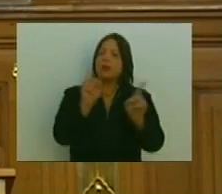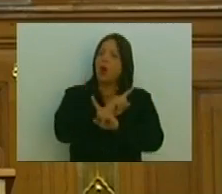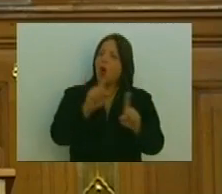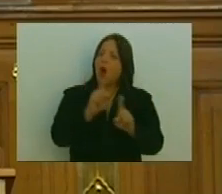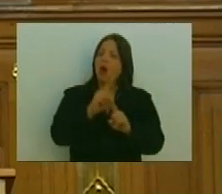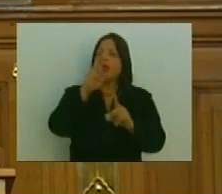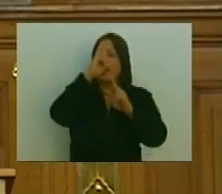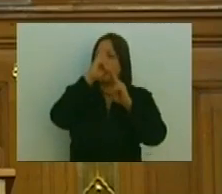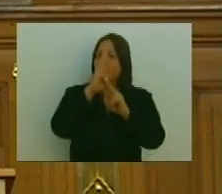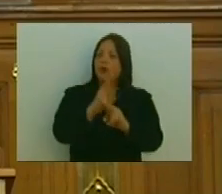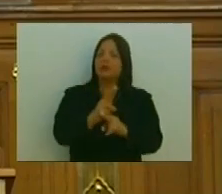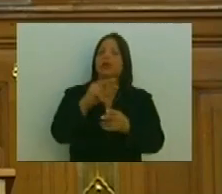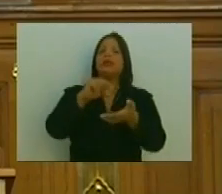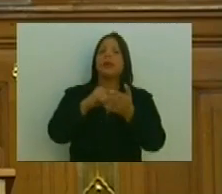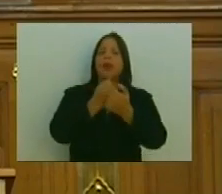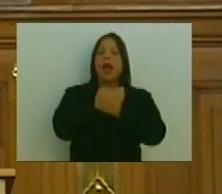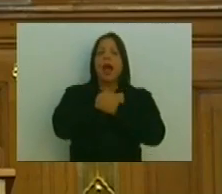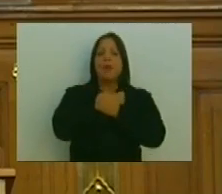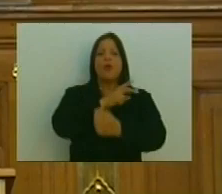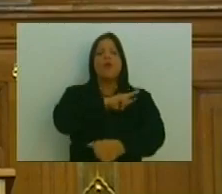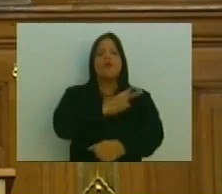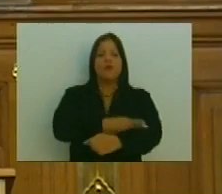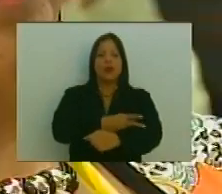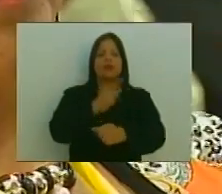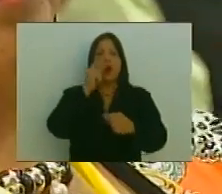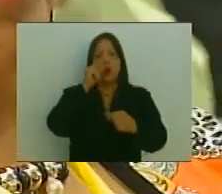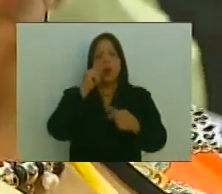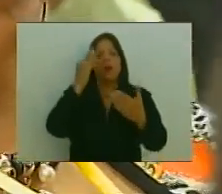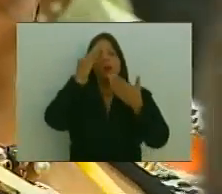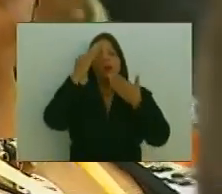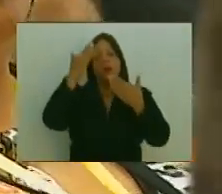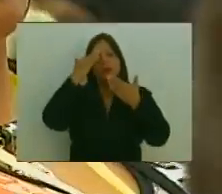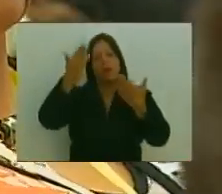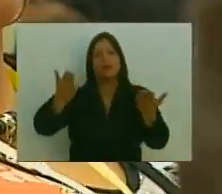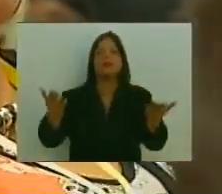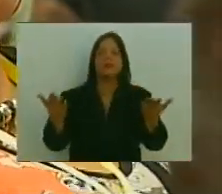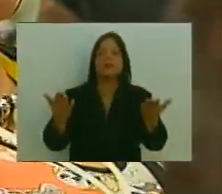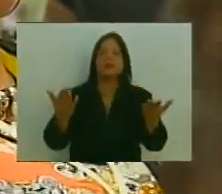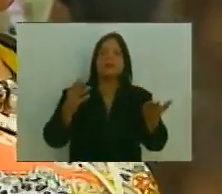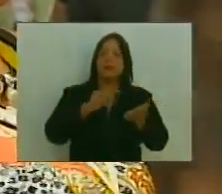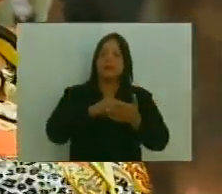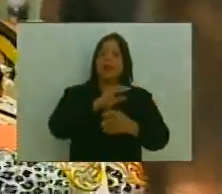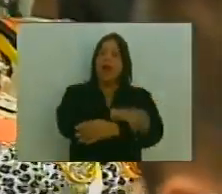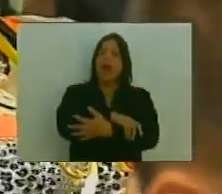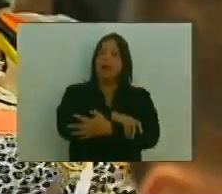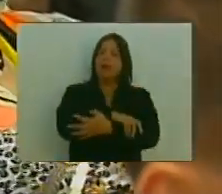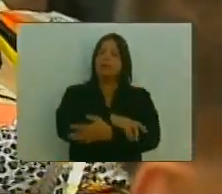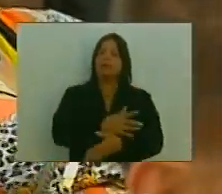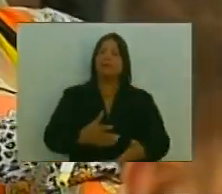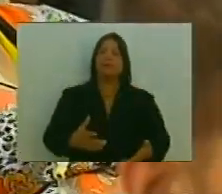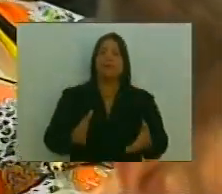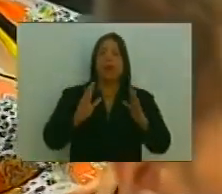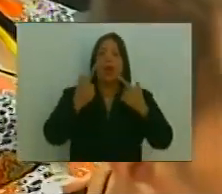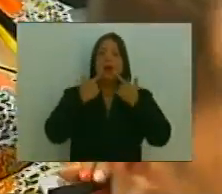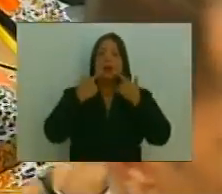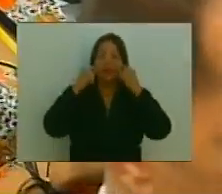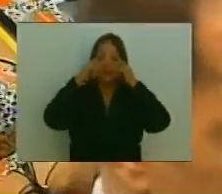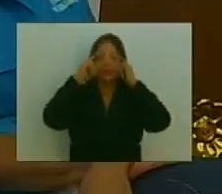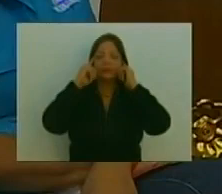bueno reconocer el amor y el esfuerzo que estos hombres y mujeres tienen. Saludos, Zoraida y todo su equipo, un abrazo, de verdad. Ahora fíjense ustedes,